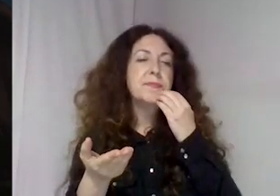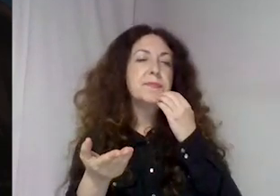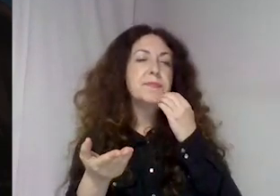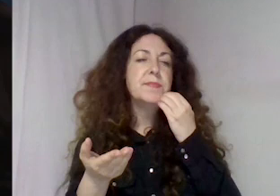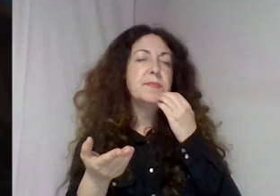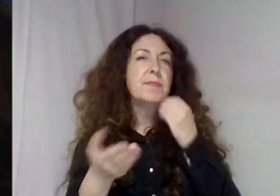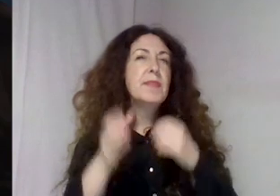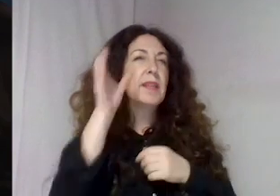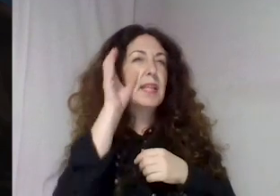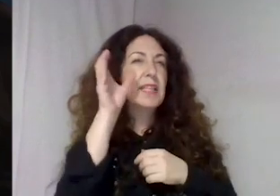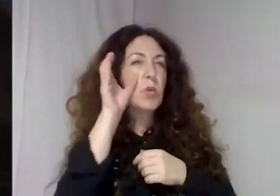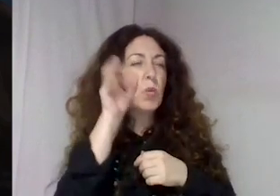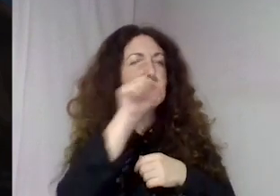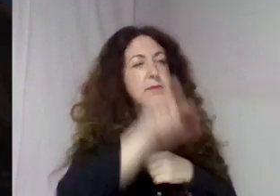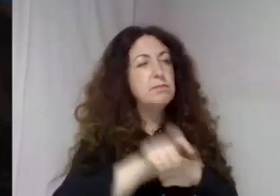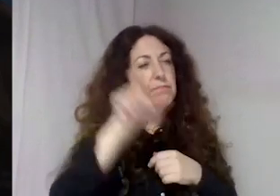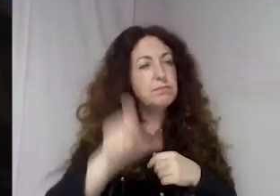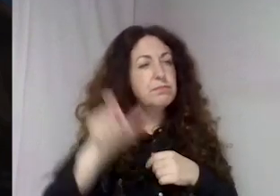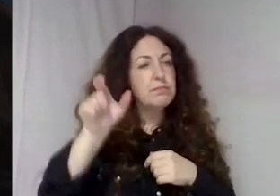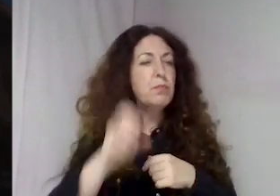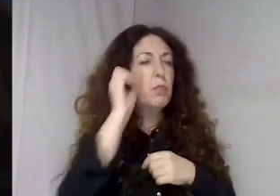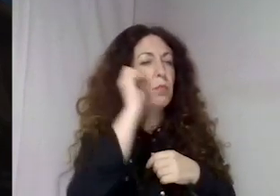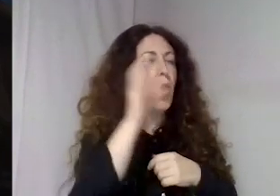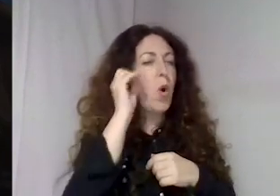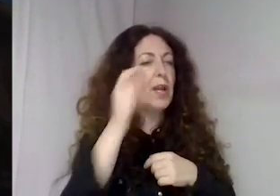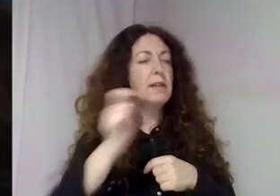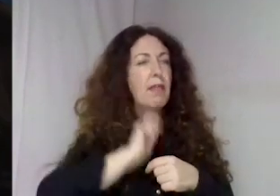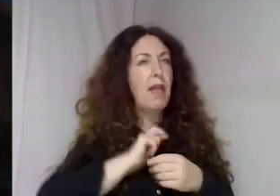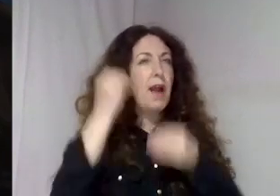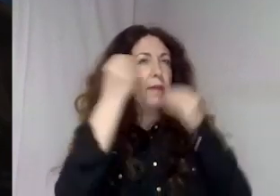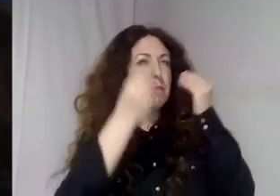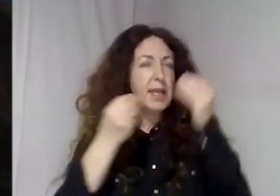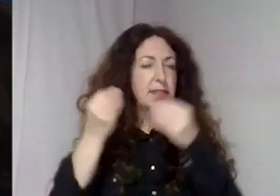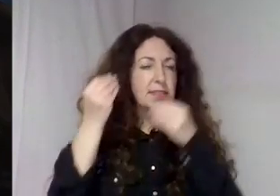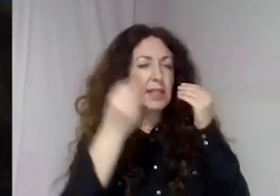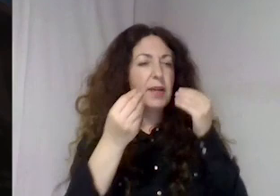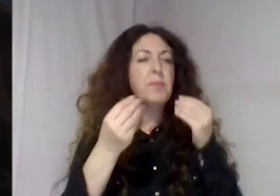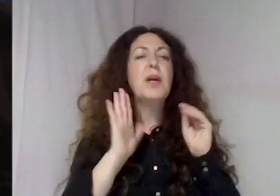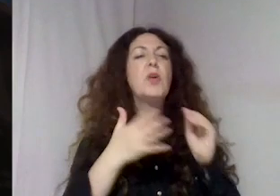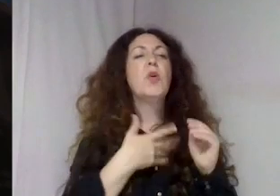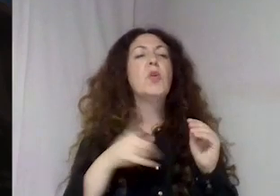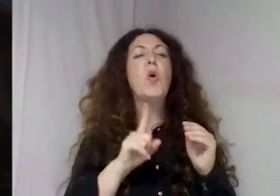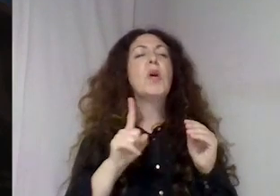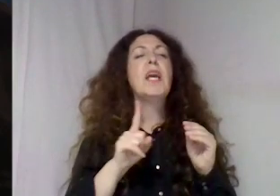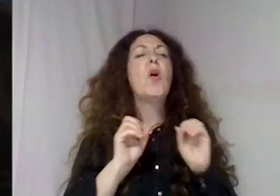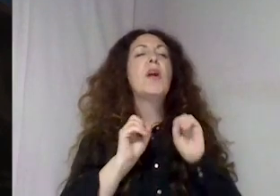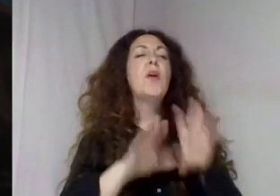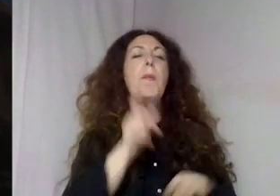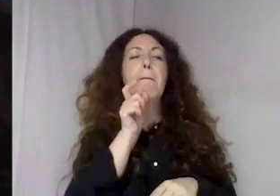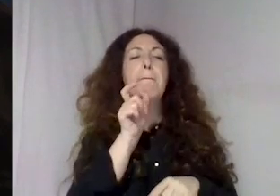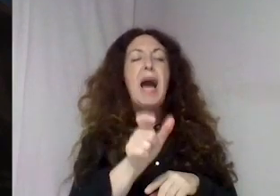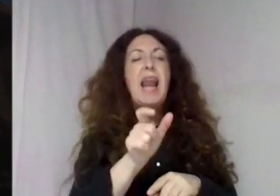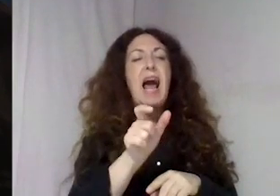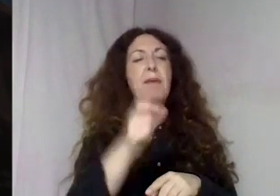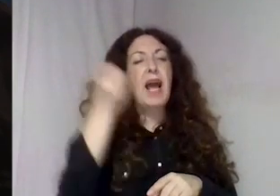asesinos, sino lo que más me atrajo es la belleza del bien. Bueno, sé que se lee la